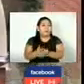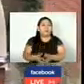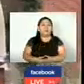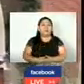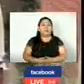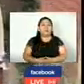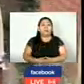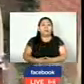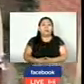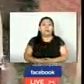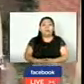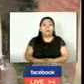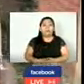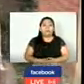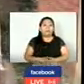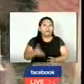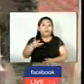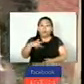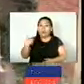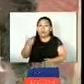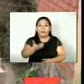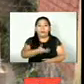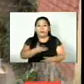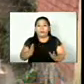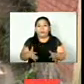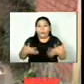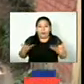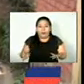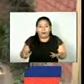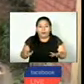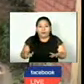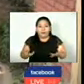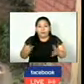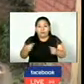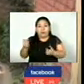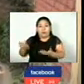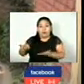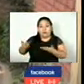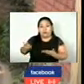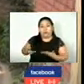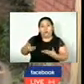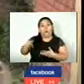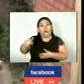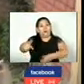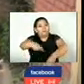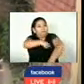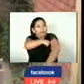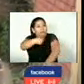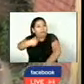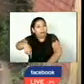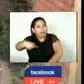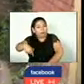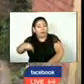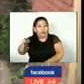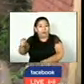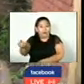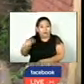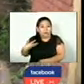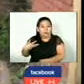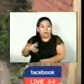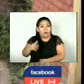no tenemos el espacio para hacer los resumideros que unidad de salud nos está pidiendo la cual nosotros como